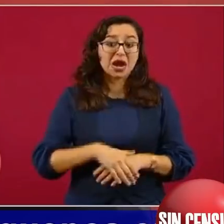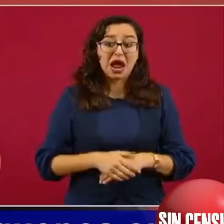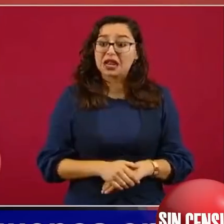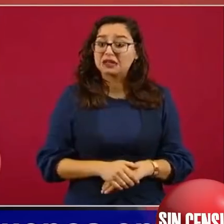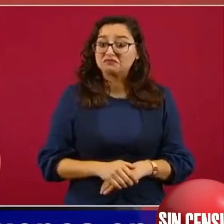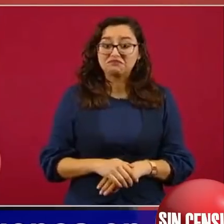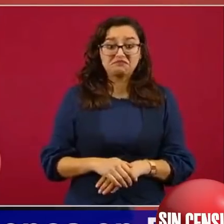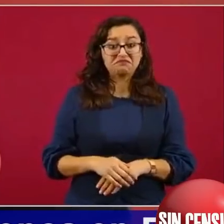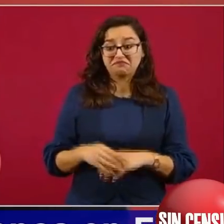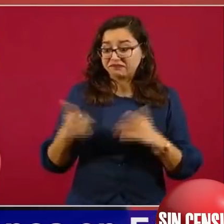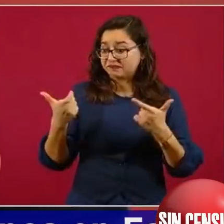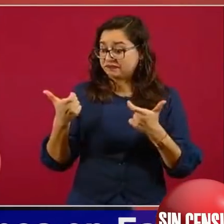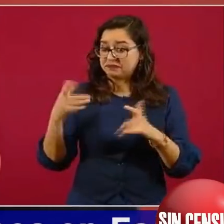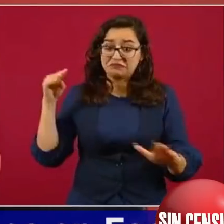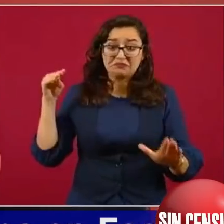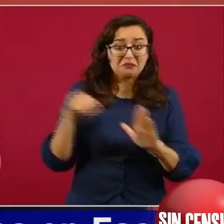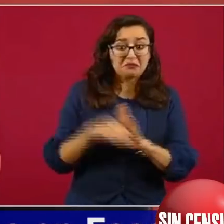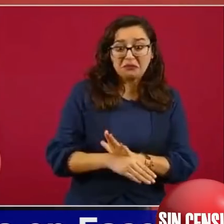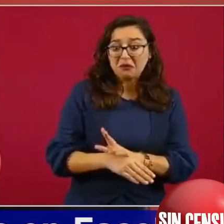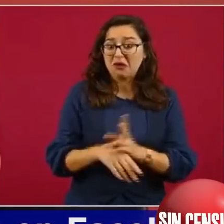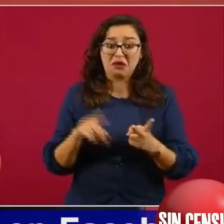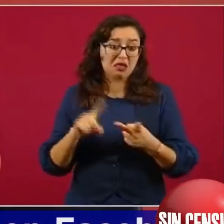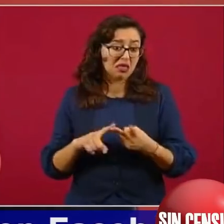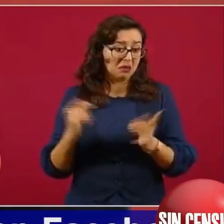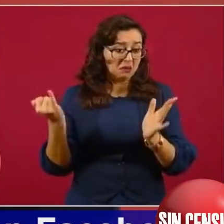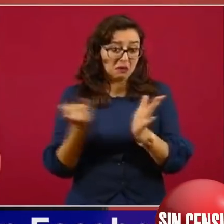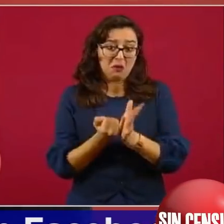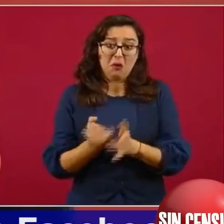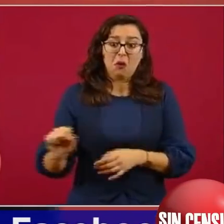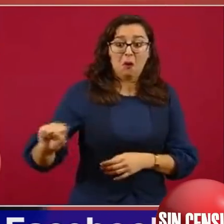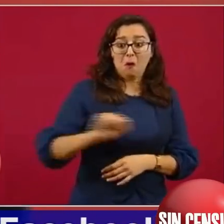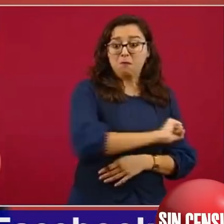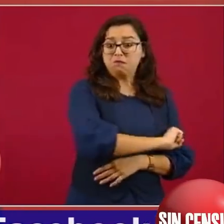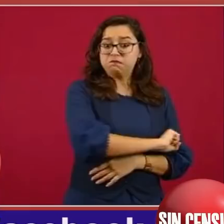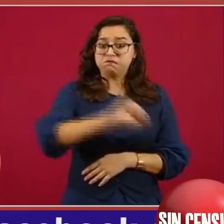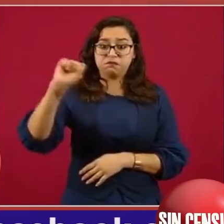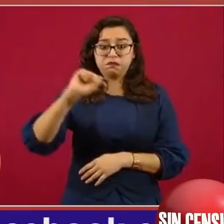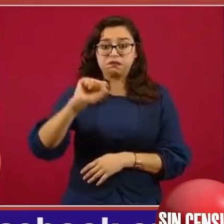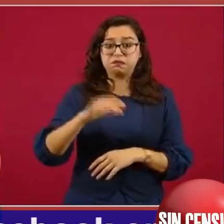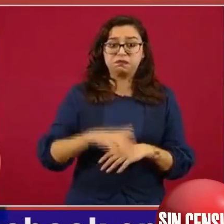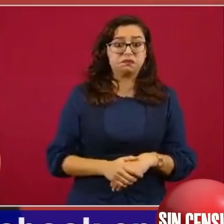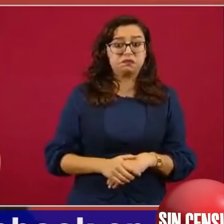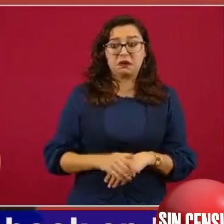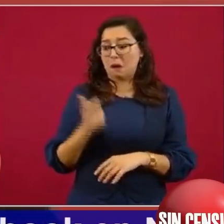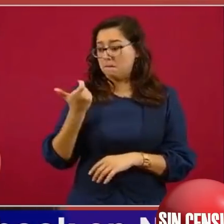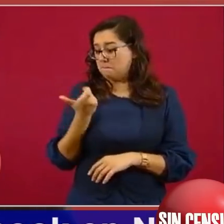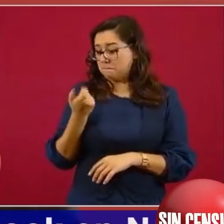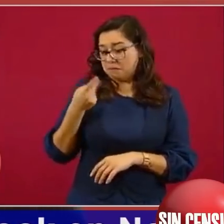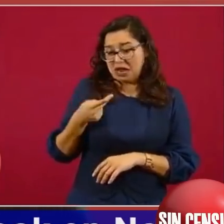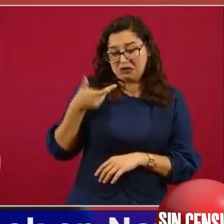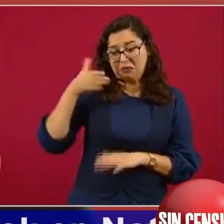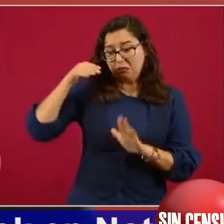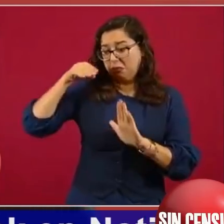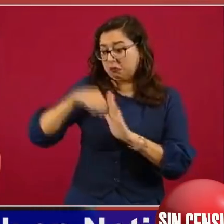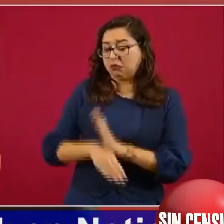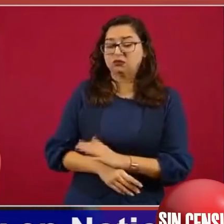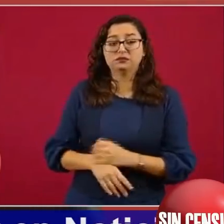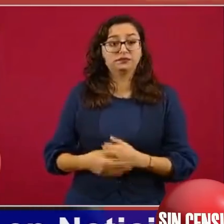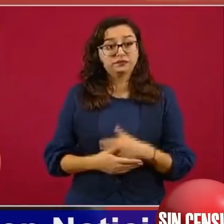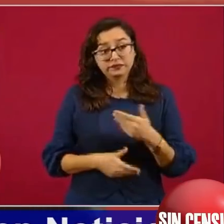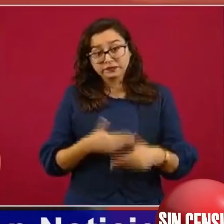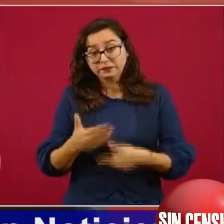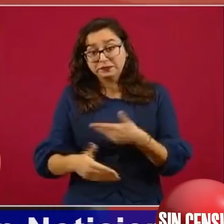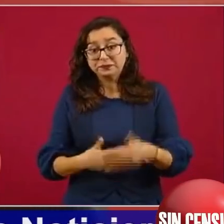va a caer la bolsa, va a haber inflación, Que se iban a ir los inversionistas. devaluación del peso, no pasa nada.